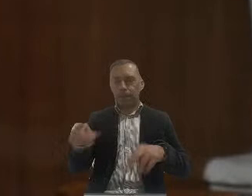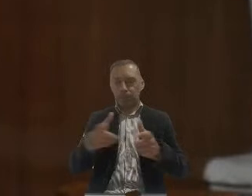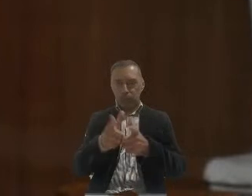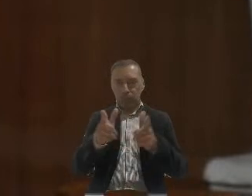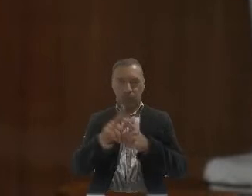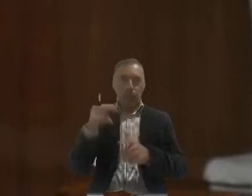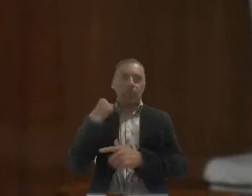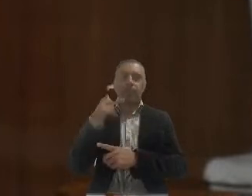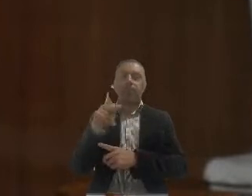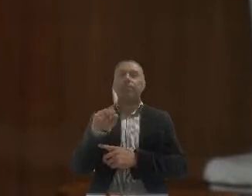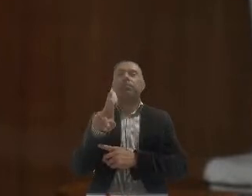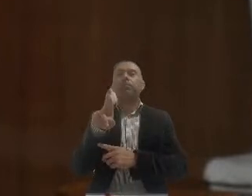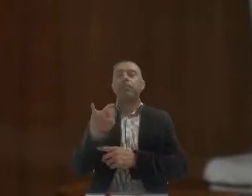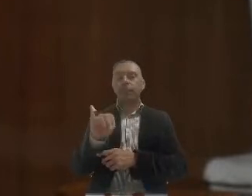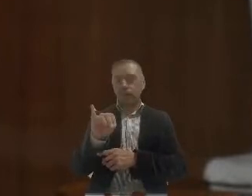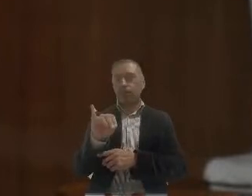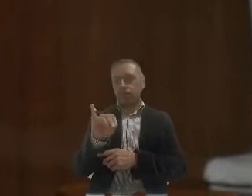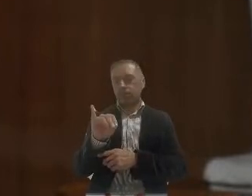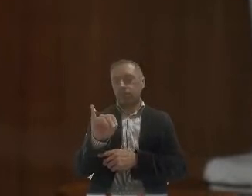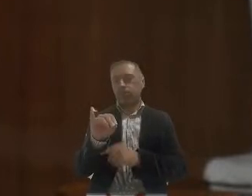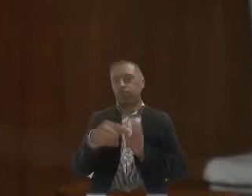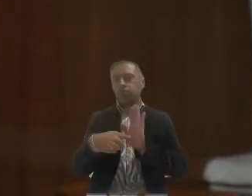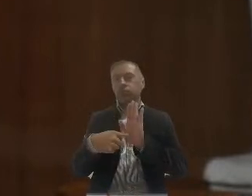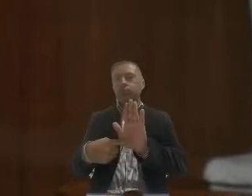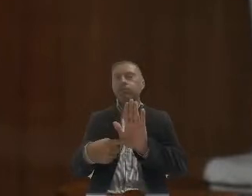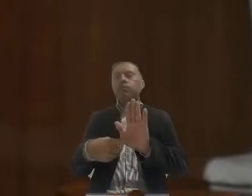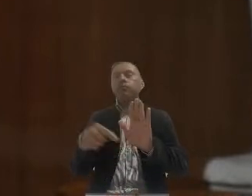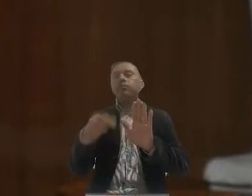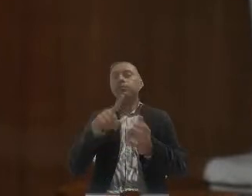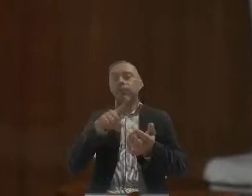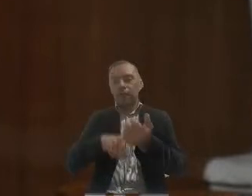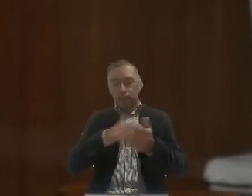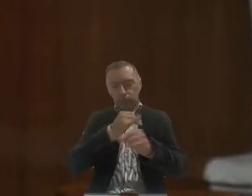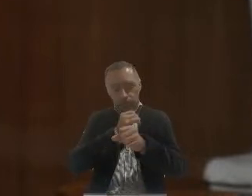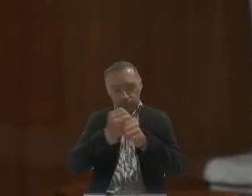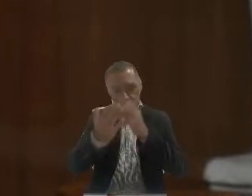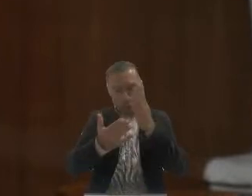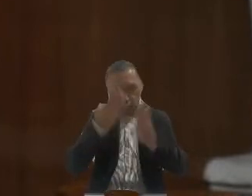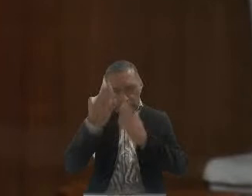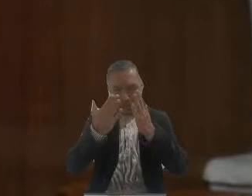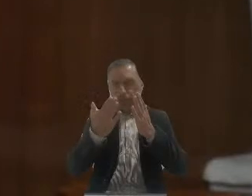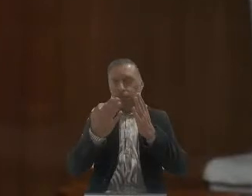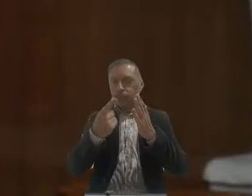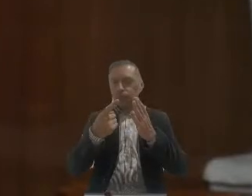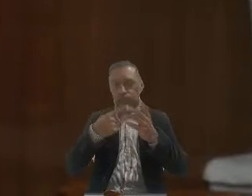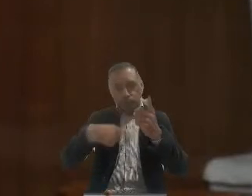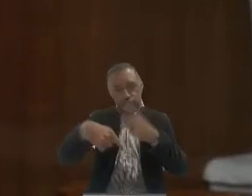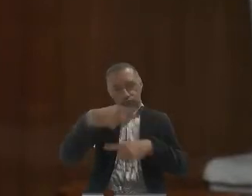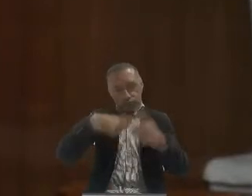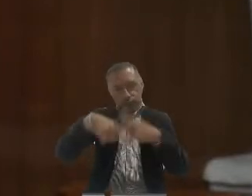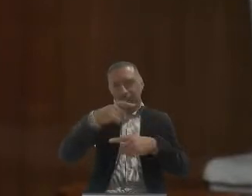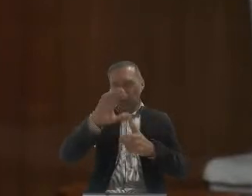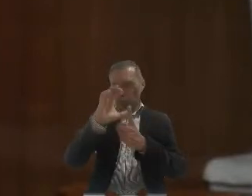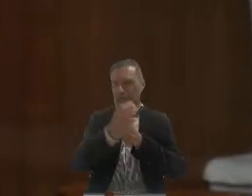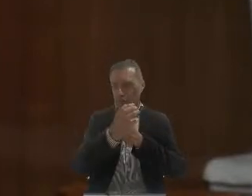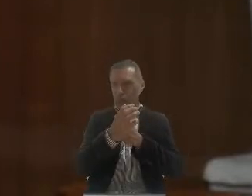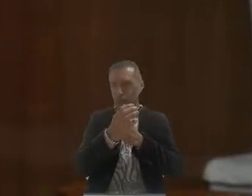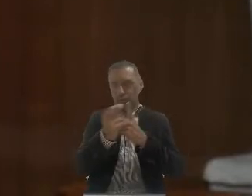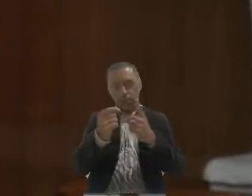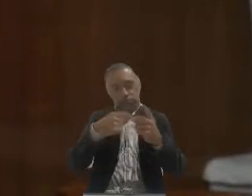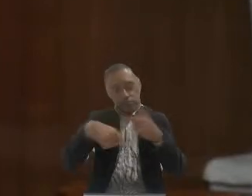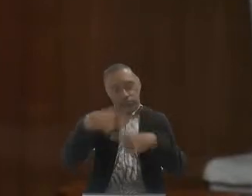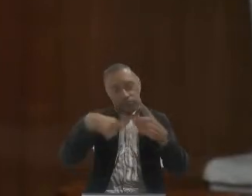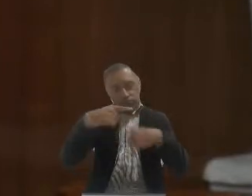del Partido Revolucionario Institucional. Sustanciado el estudio de la iniciativa y suficientemente discutido en la Comisión Legislativa,